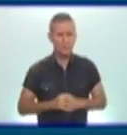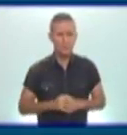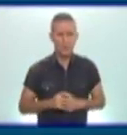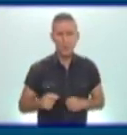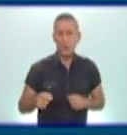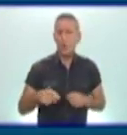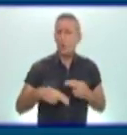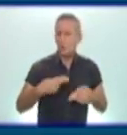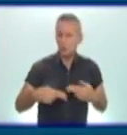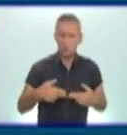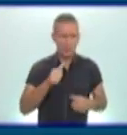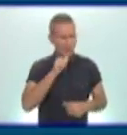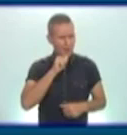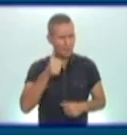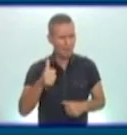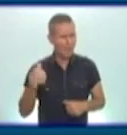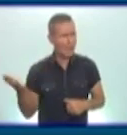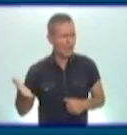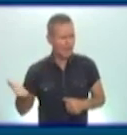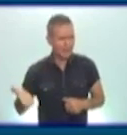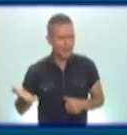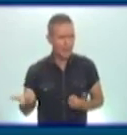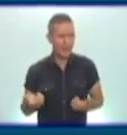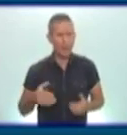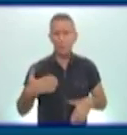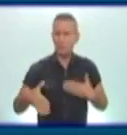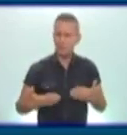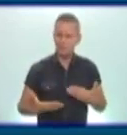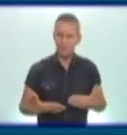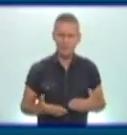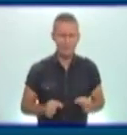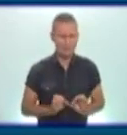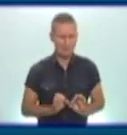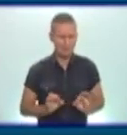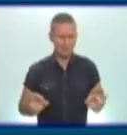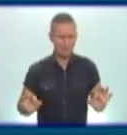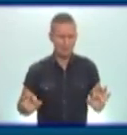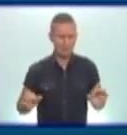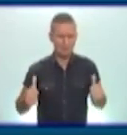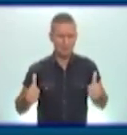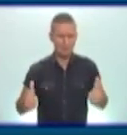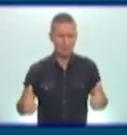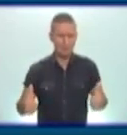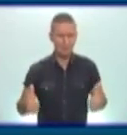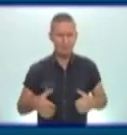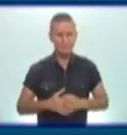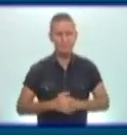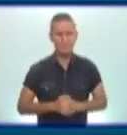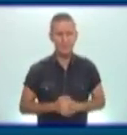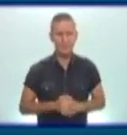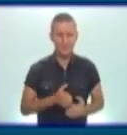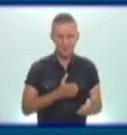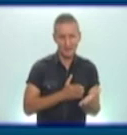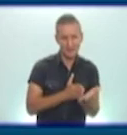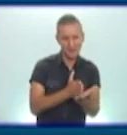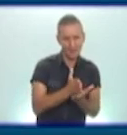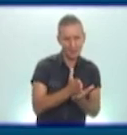fácil y muy rápido, porque es una actividad bastante sencilla. Vamos entonces a